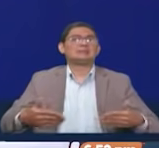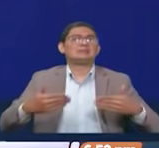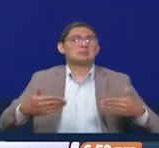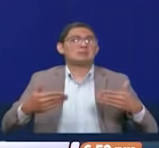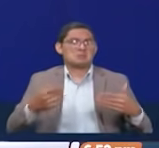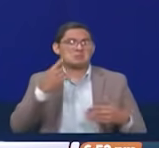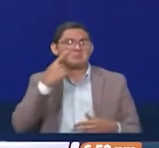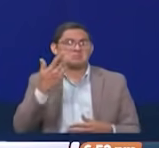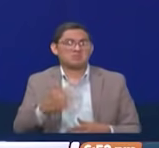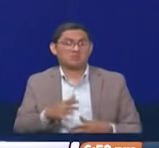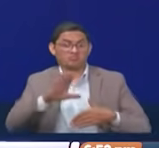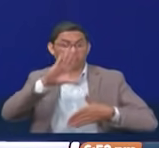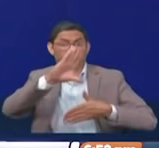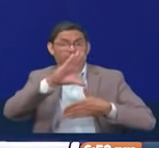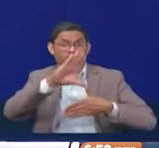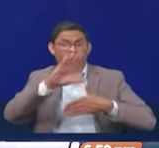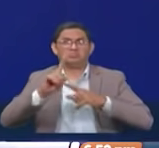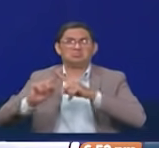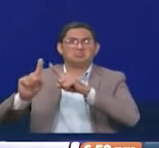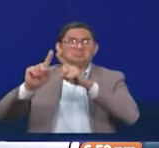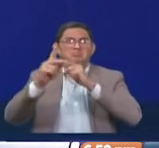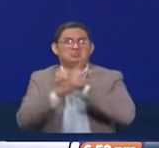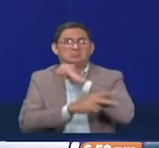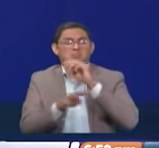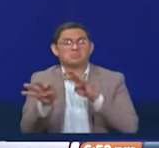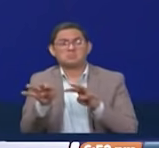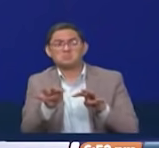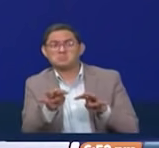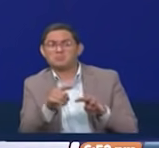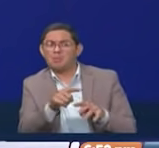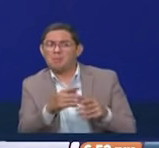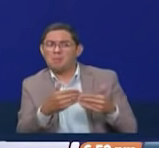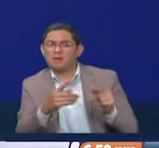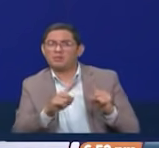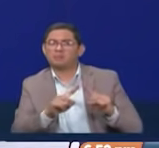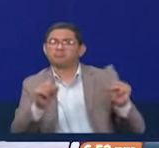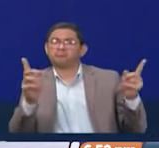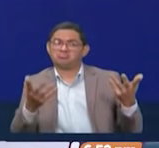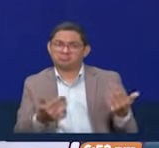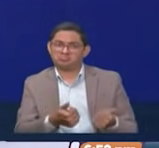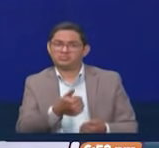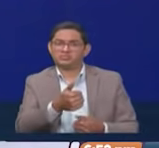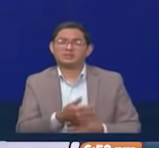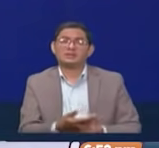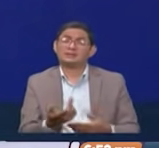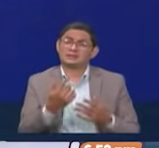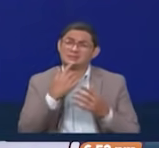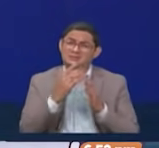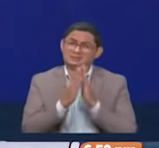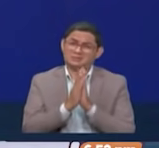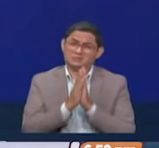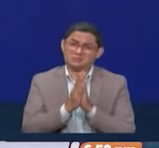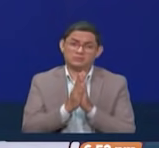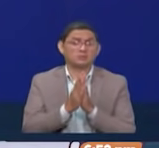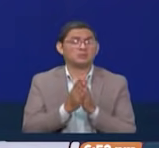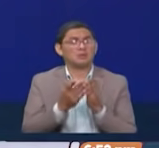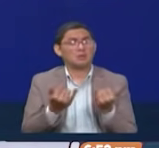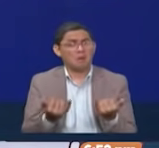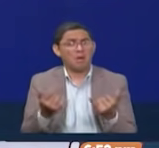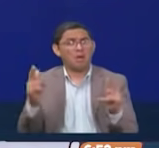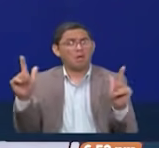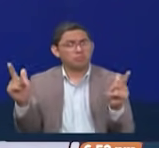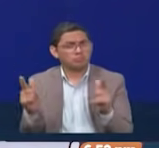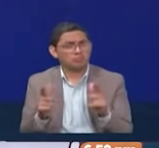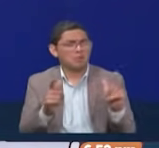una pauta regional en el manejo de la pandemia por ello pedimos que a pesar de que los números